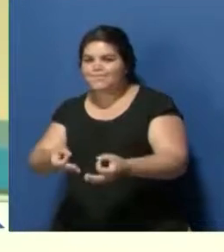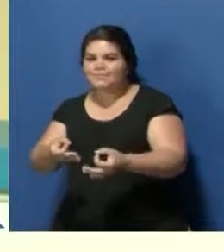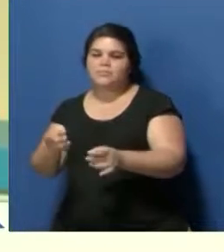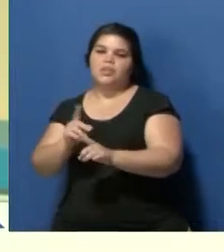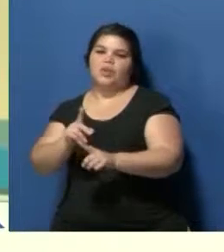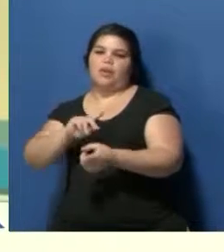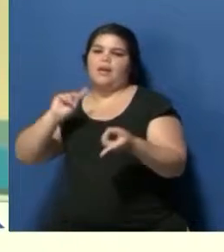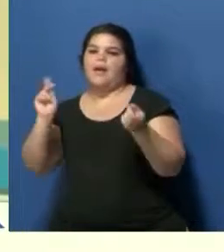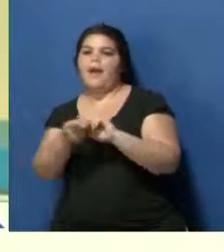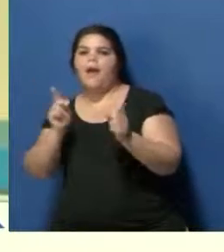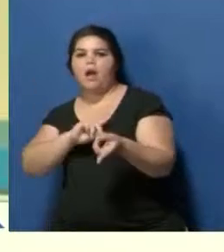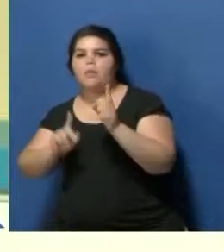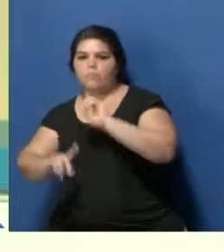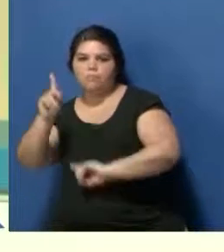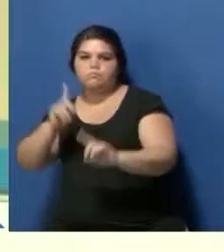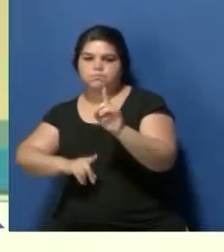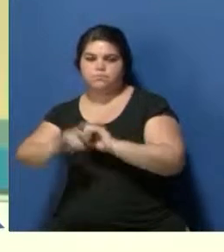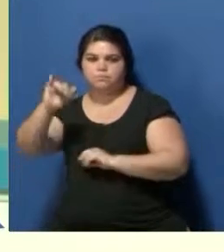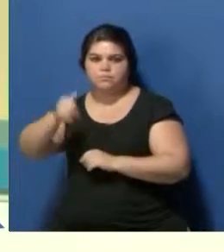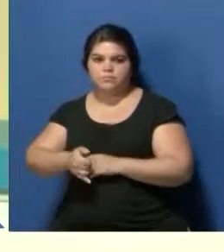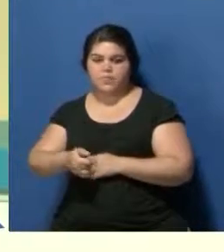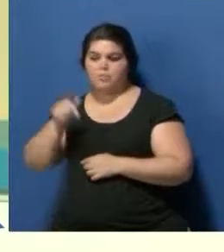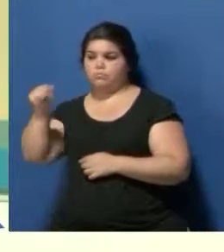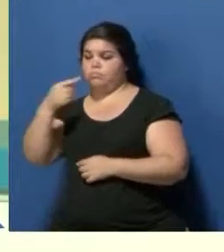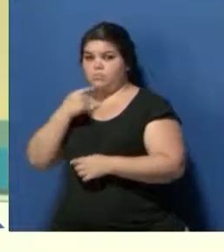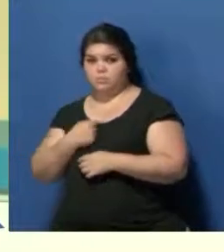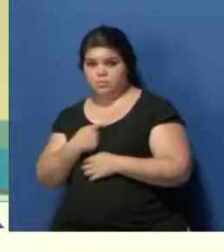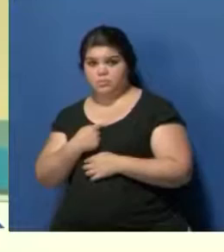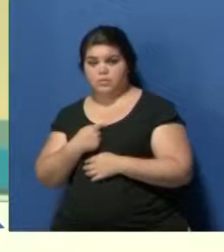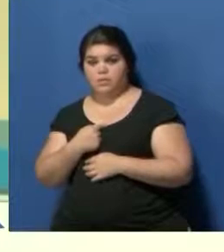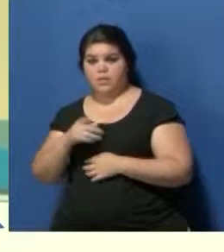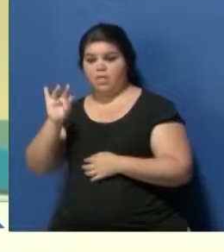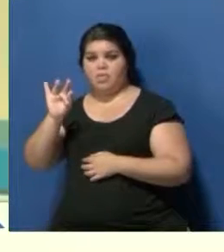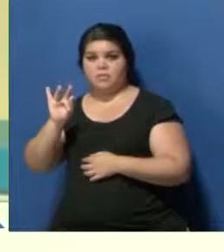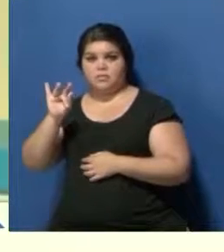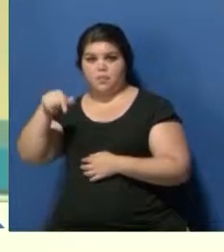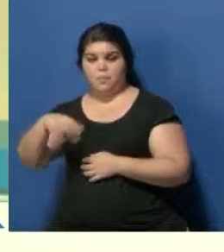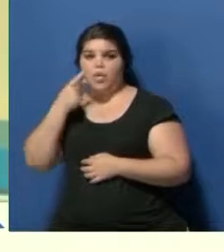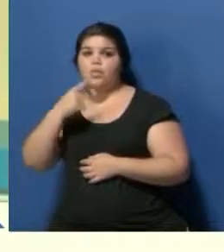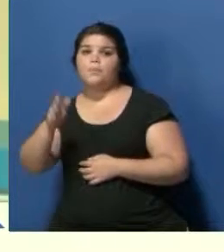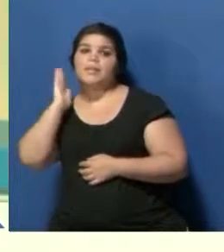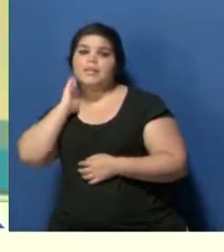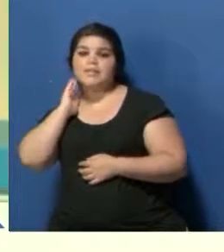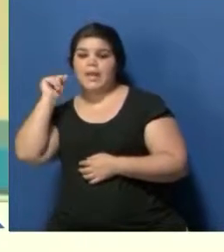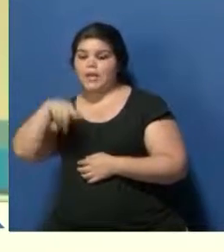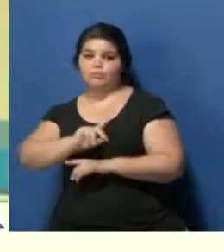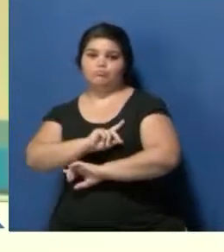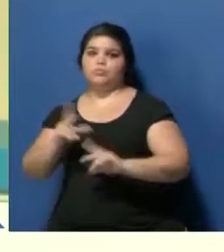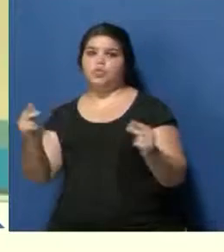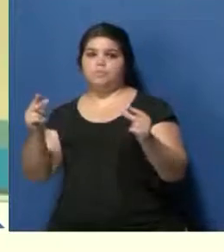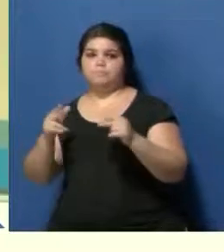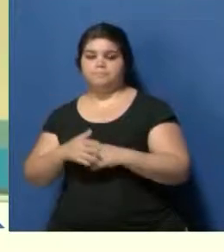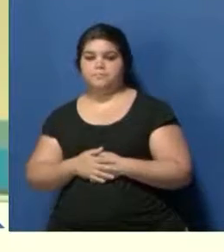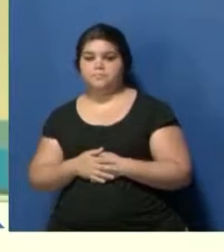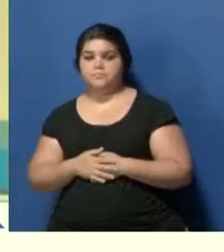distintas. O sea, hoy, si vos me preguntás en diciembre del 2016, no.